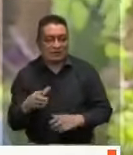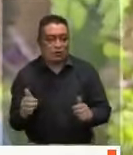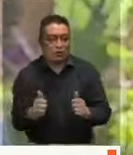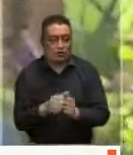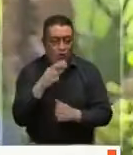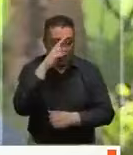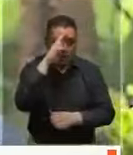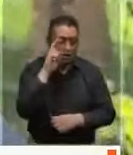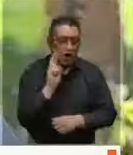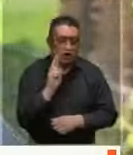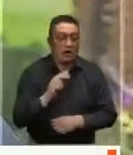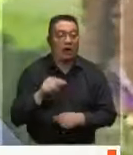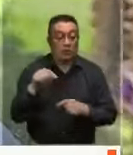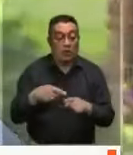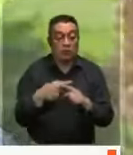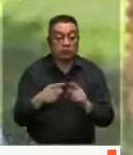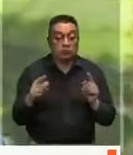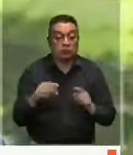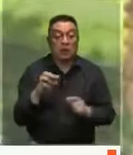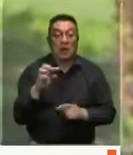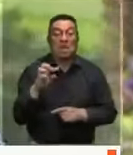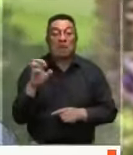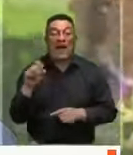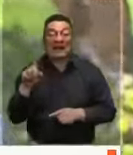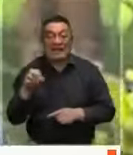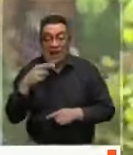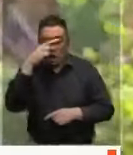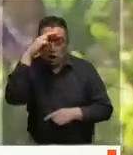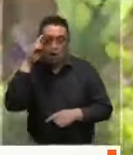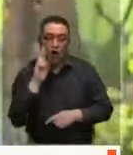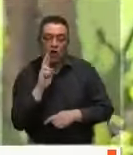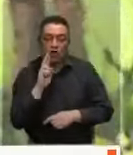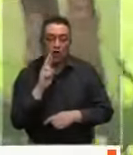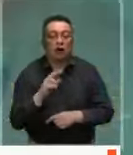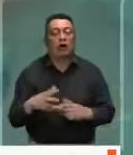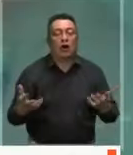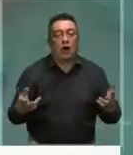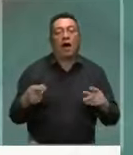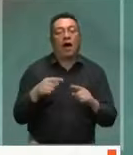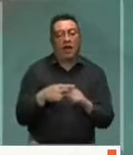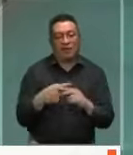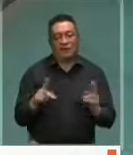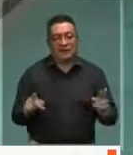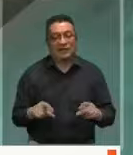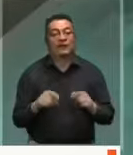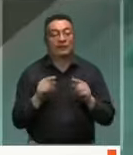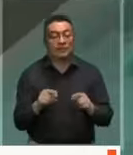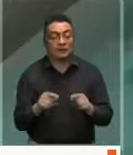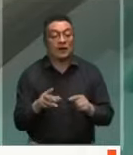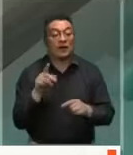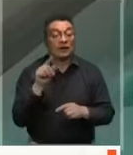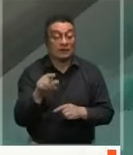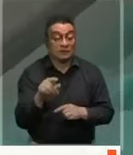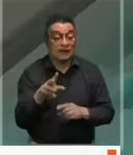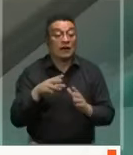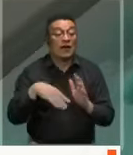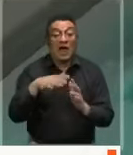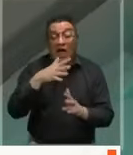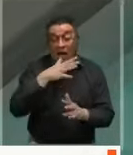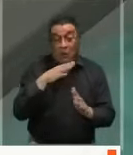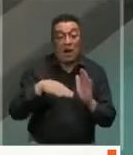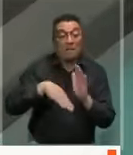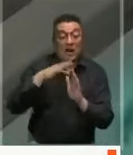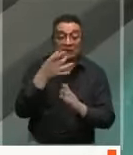pero aquí veo que tiene otro nombre le dicen pasas de ron pasas al Ron exactamente los helados de agua como en su mayoría contienen solamente